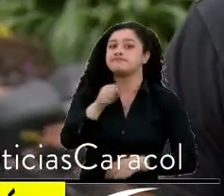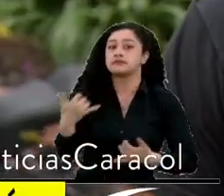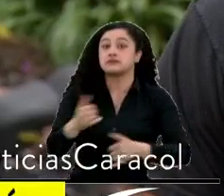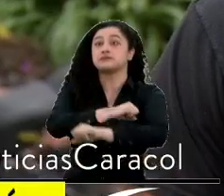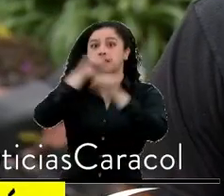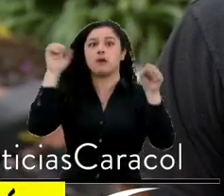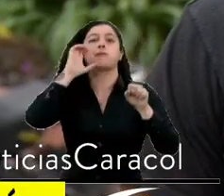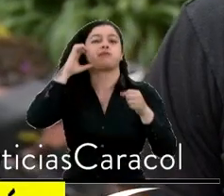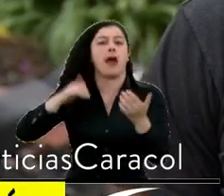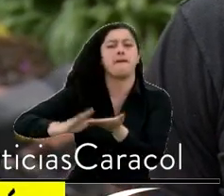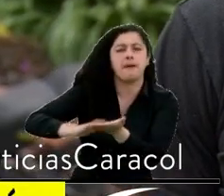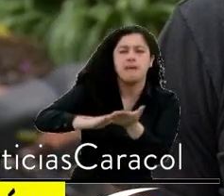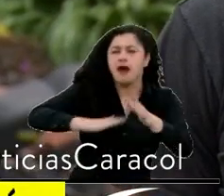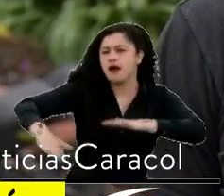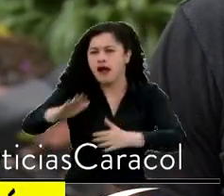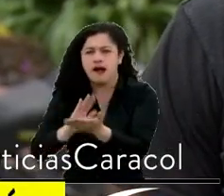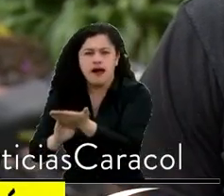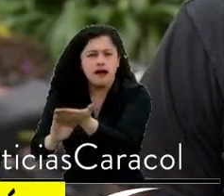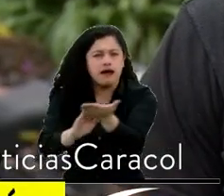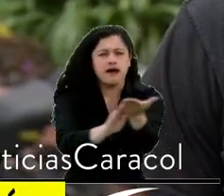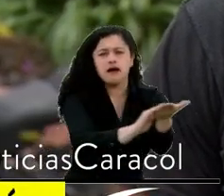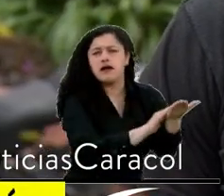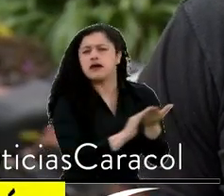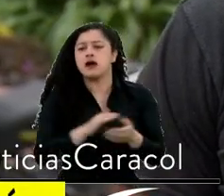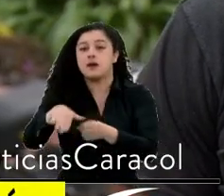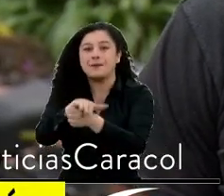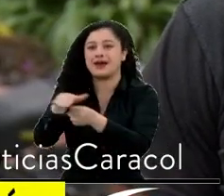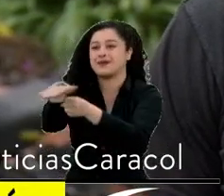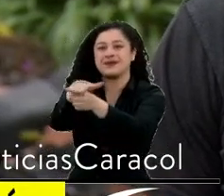así, porque no tendría mucho sentido